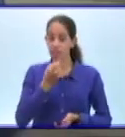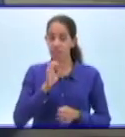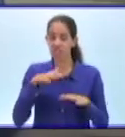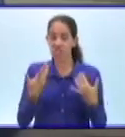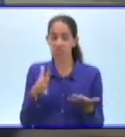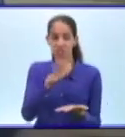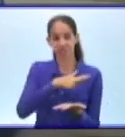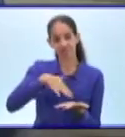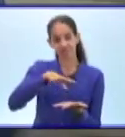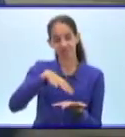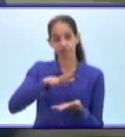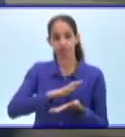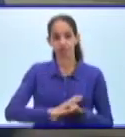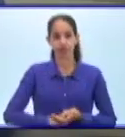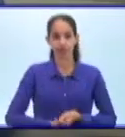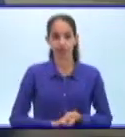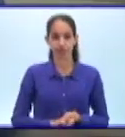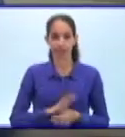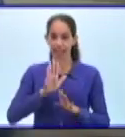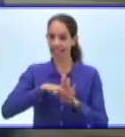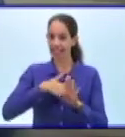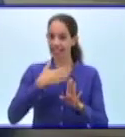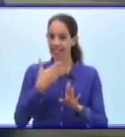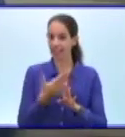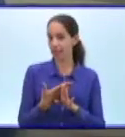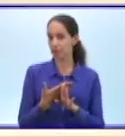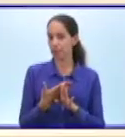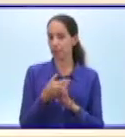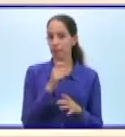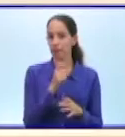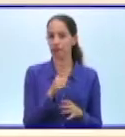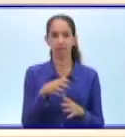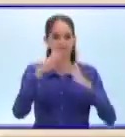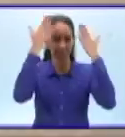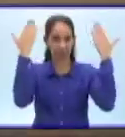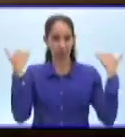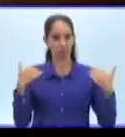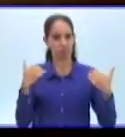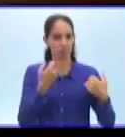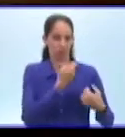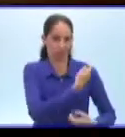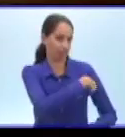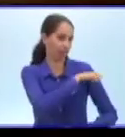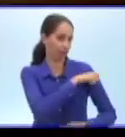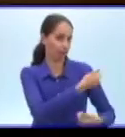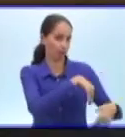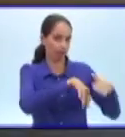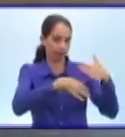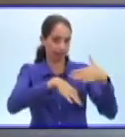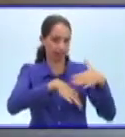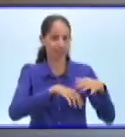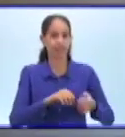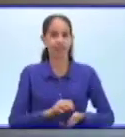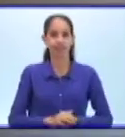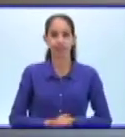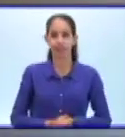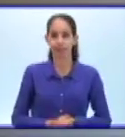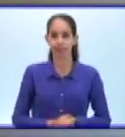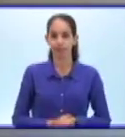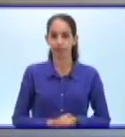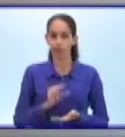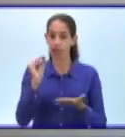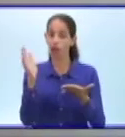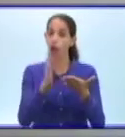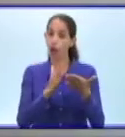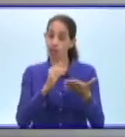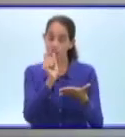instalación. Y después tiene una boda civil en casa de Mercado. Más de un libro relata lo que sintieron y lo que dijeron. Así